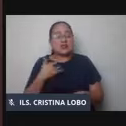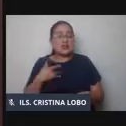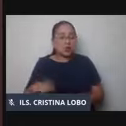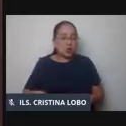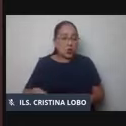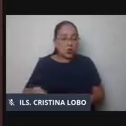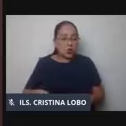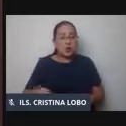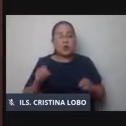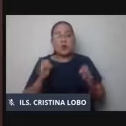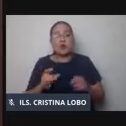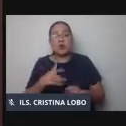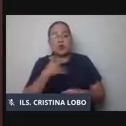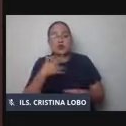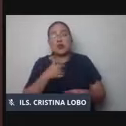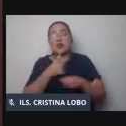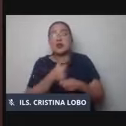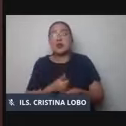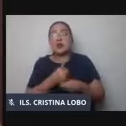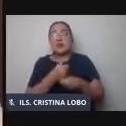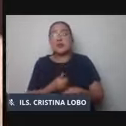o se culpabiliza a sí misma,